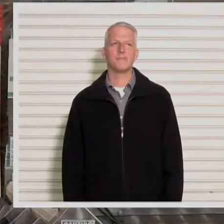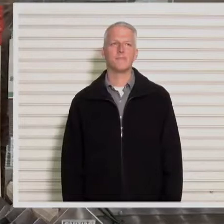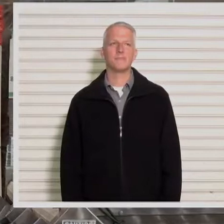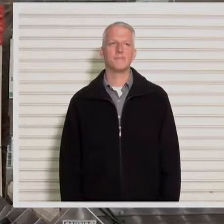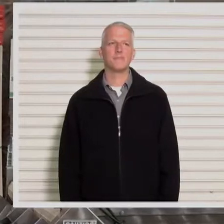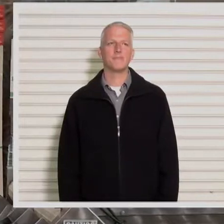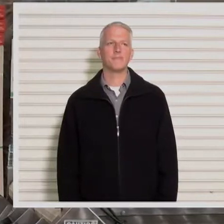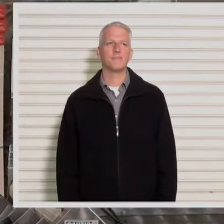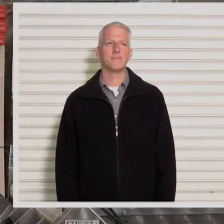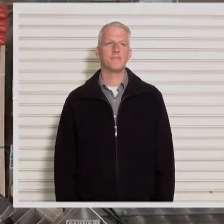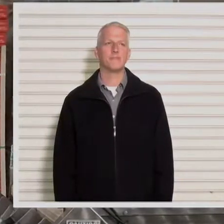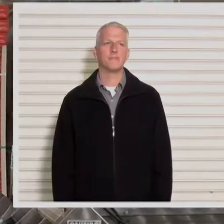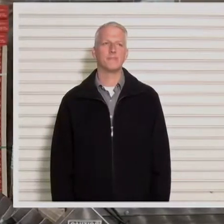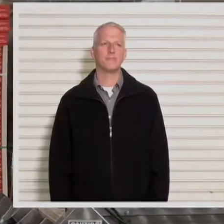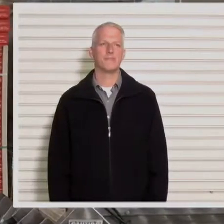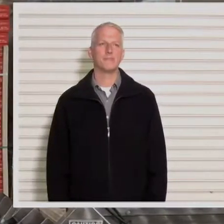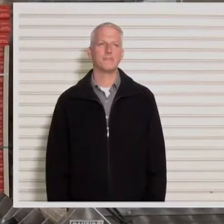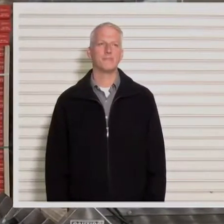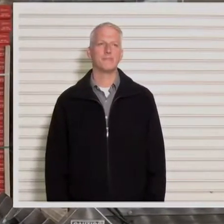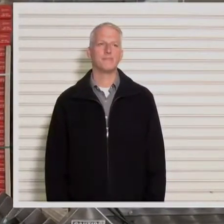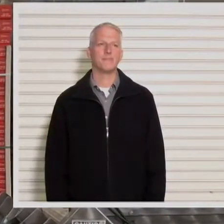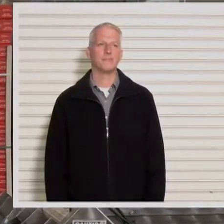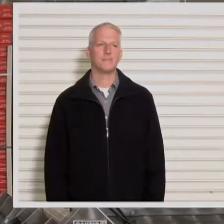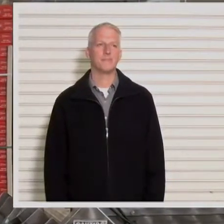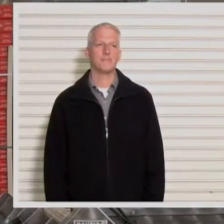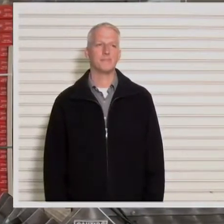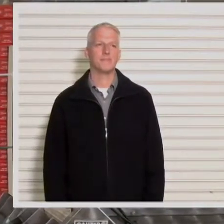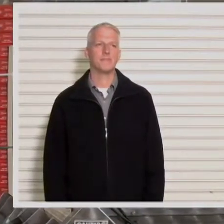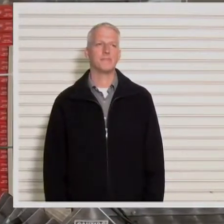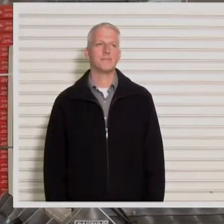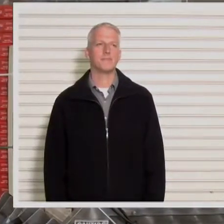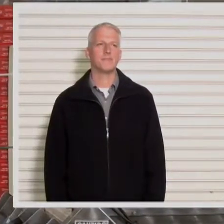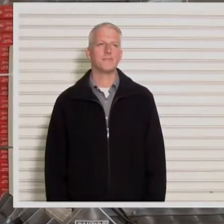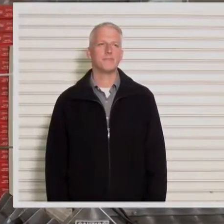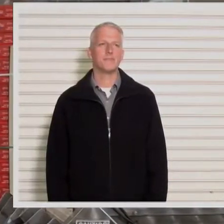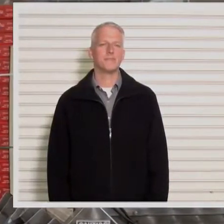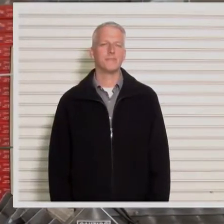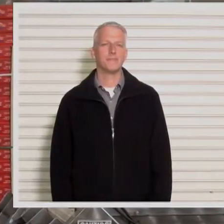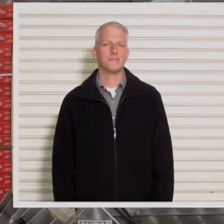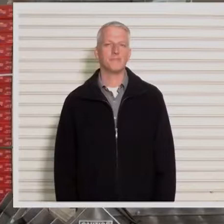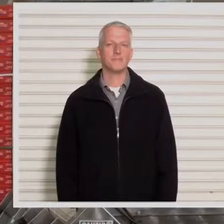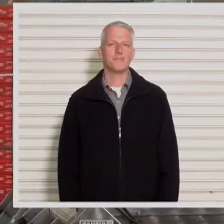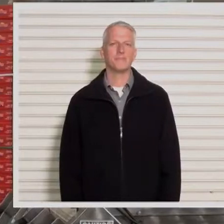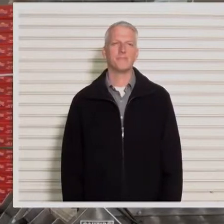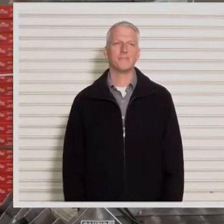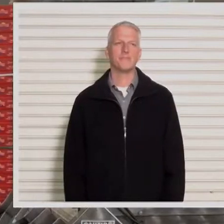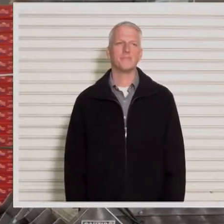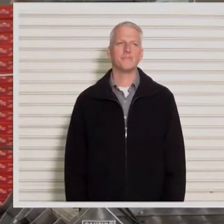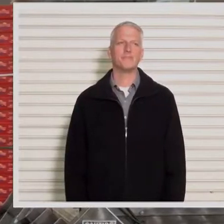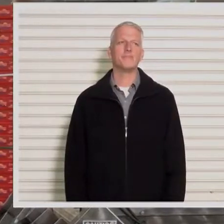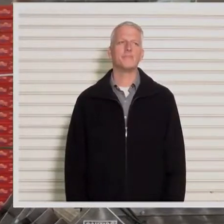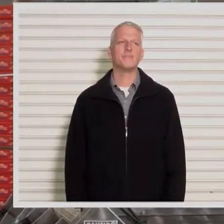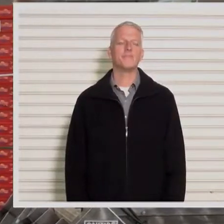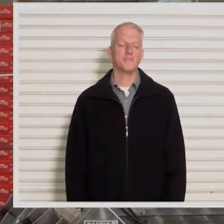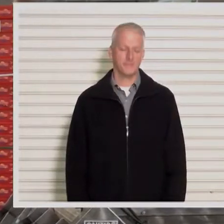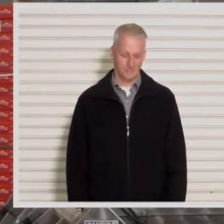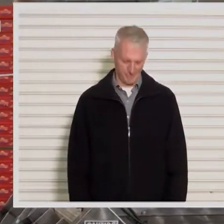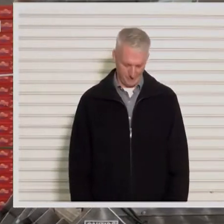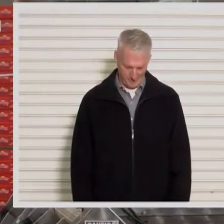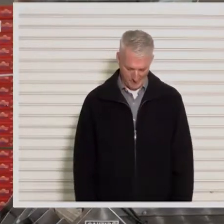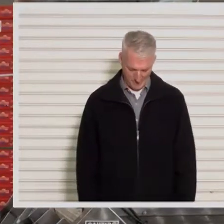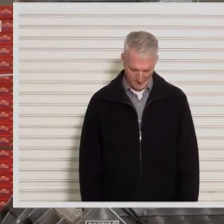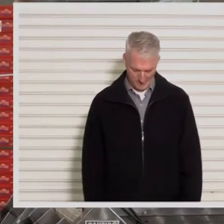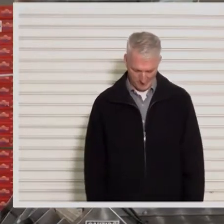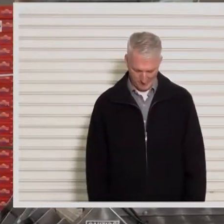tribus que son sobernas también. Con eso le damos la bienvenida al gobernador. Mencioné en el